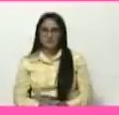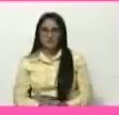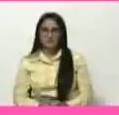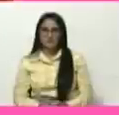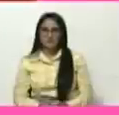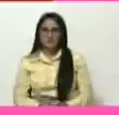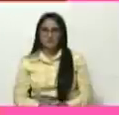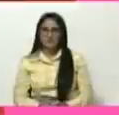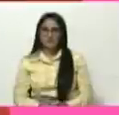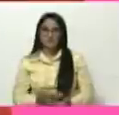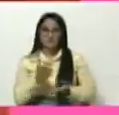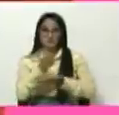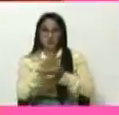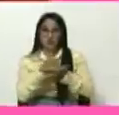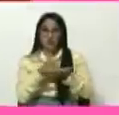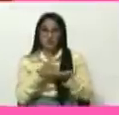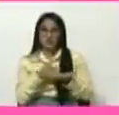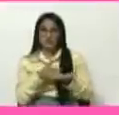Nos dividieron.